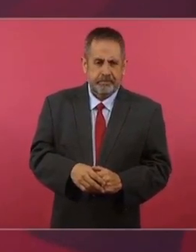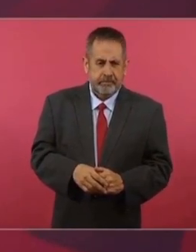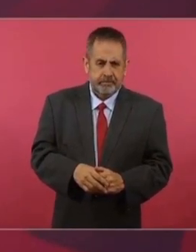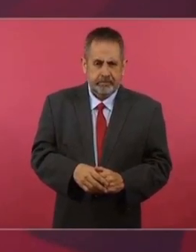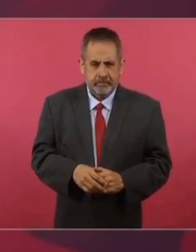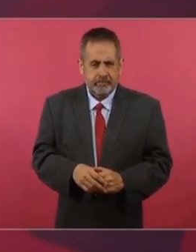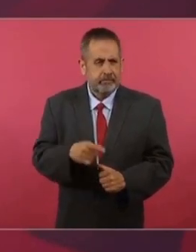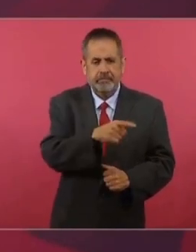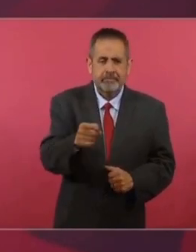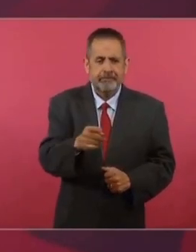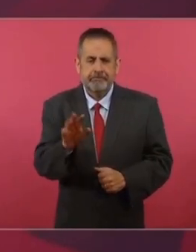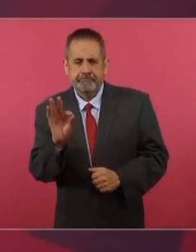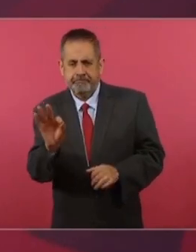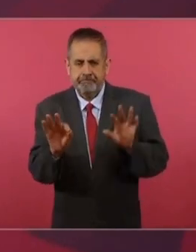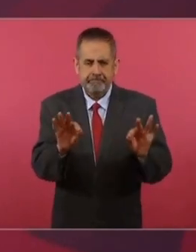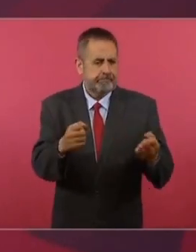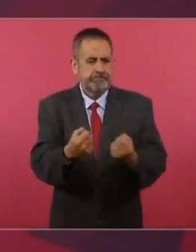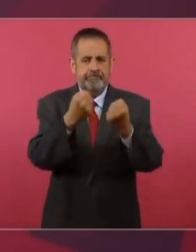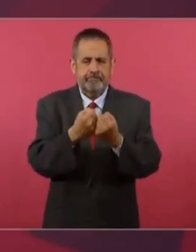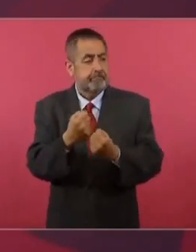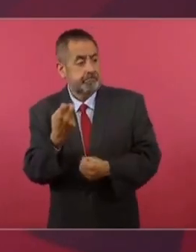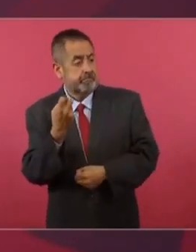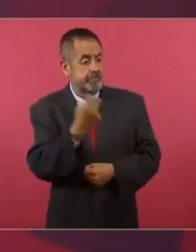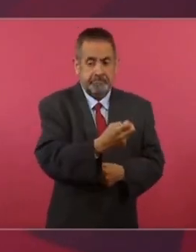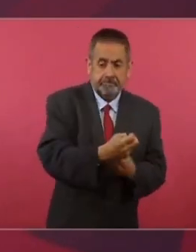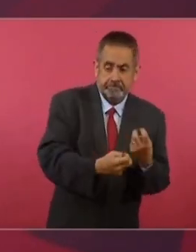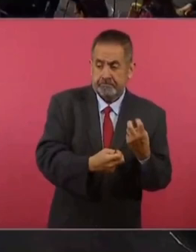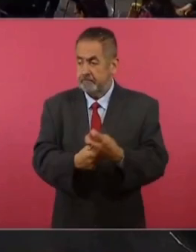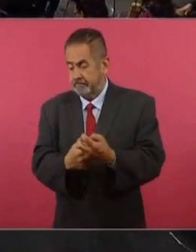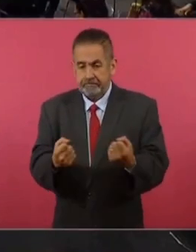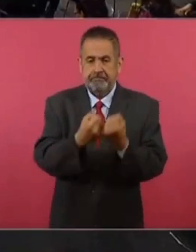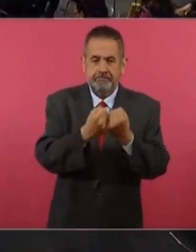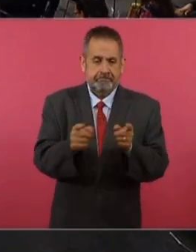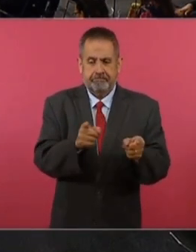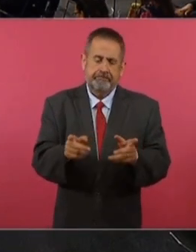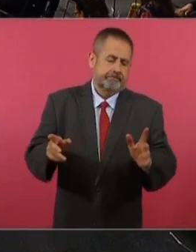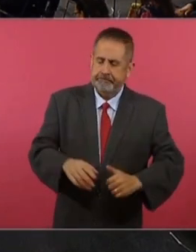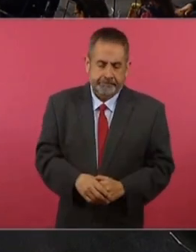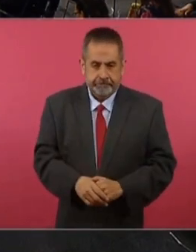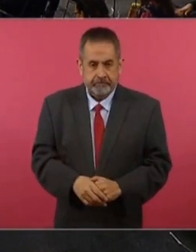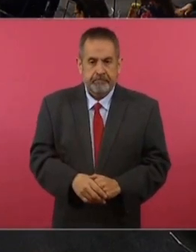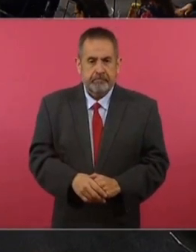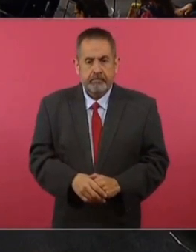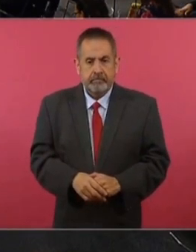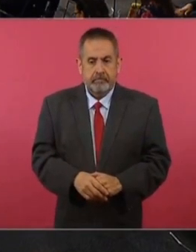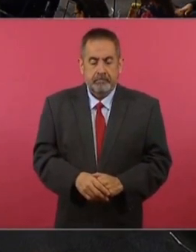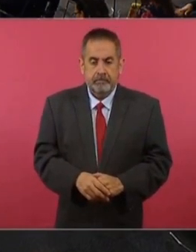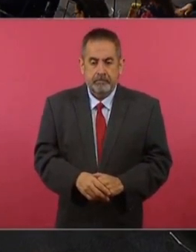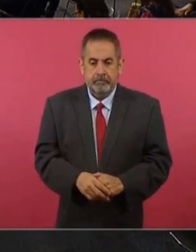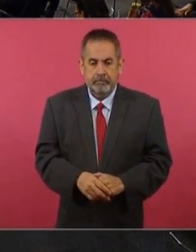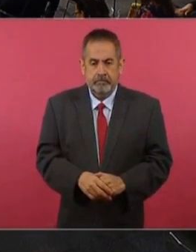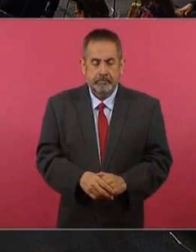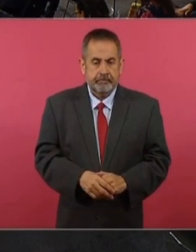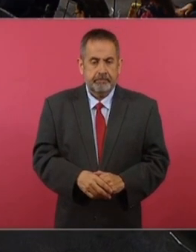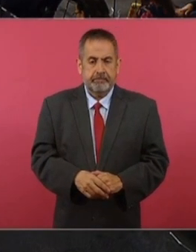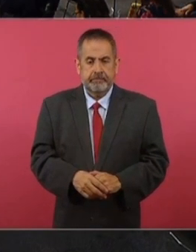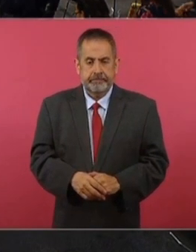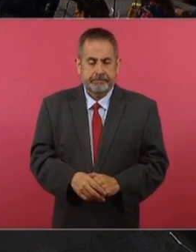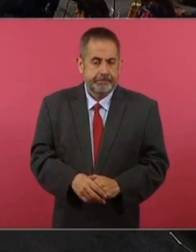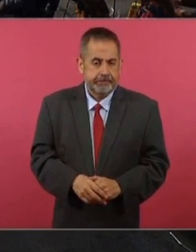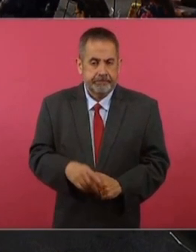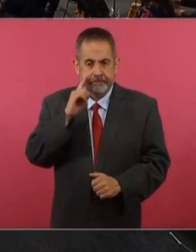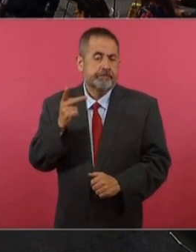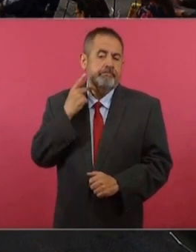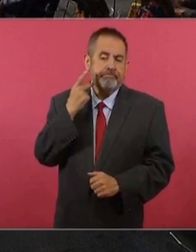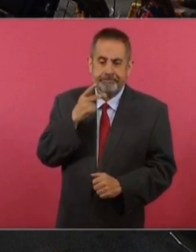están confrontados entonces hay acusaciones de un lado y de otro la política